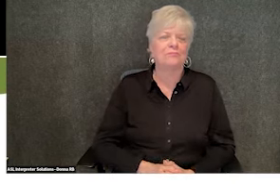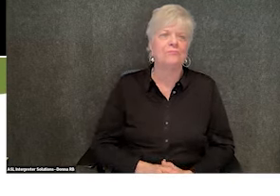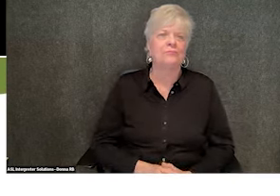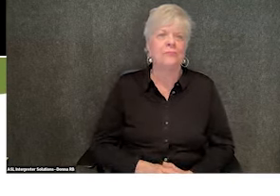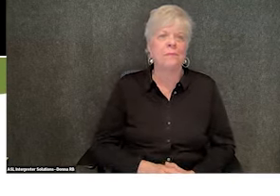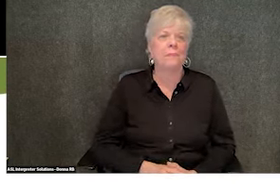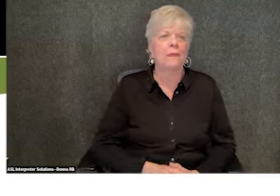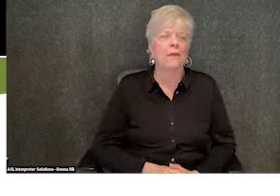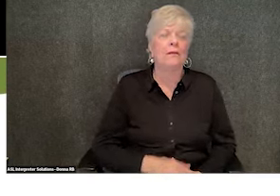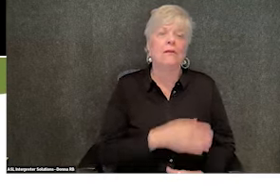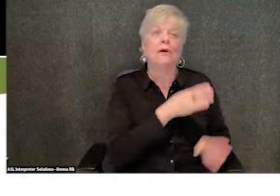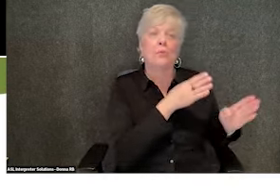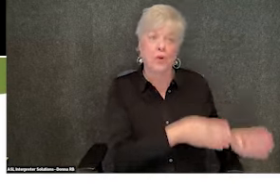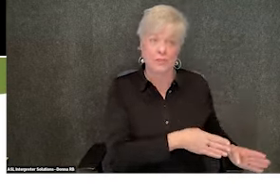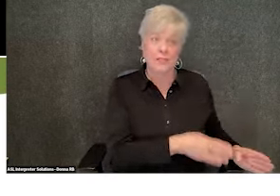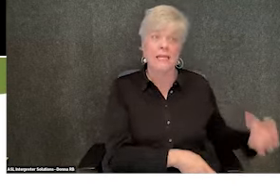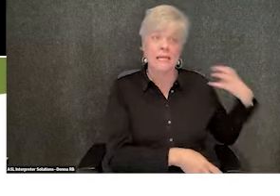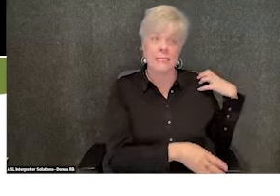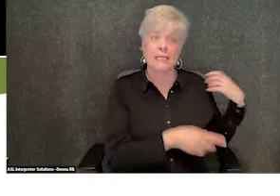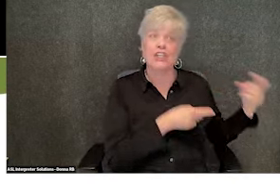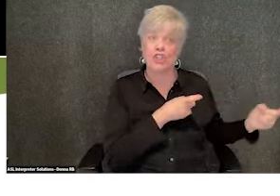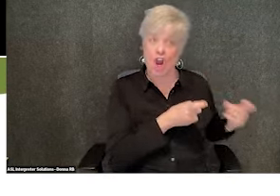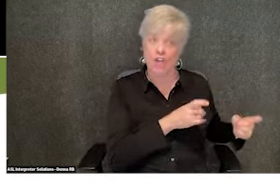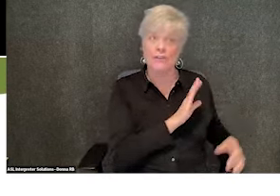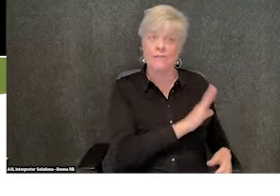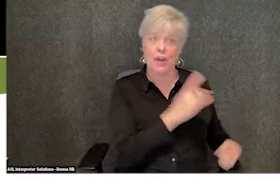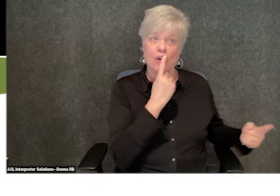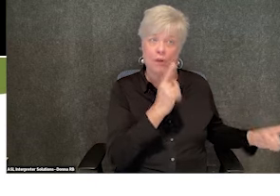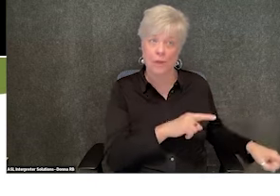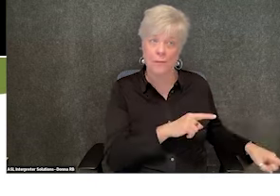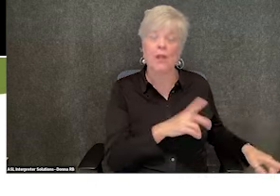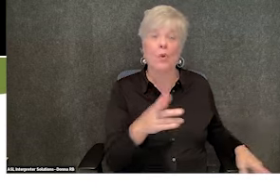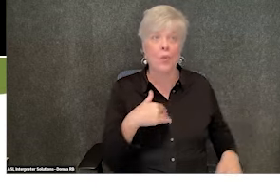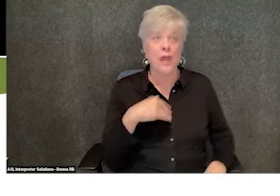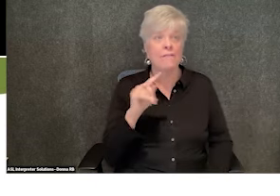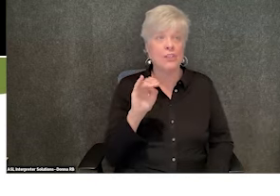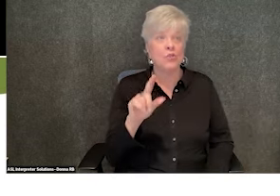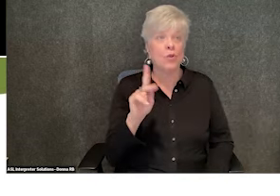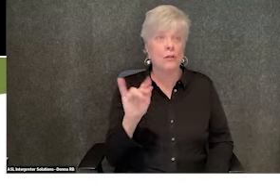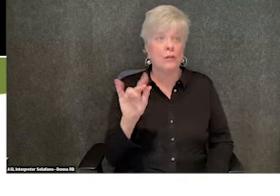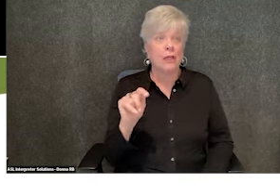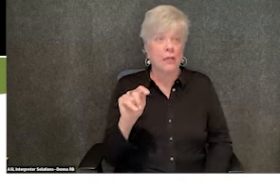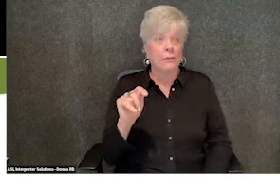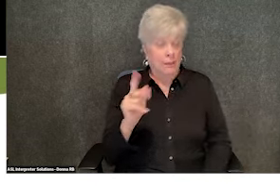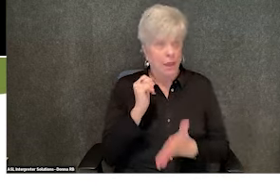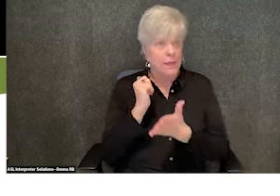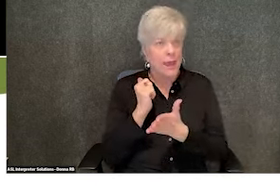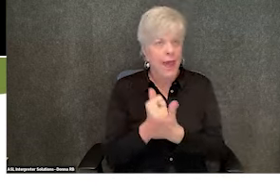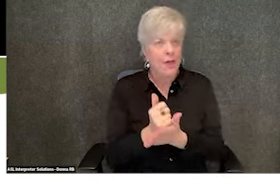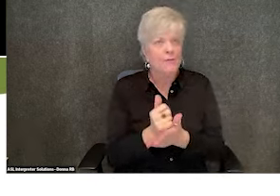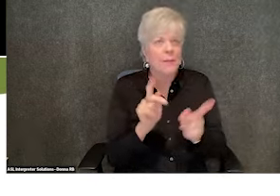diferentes ámbitos. La persona siempre está de acuerdo, está encargado de sus